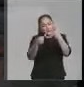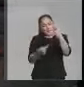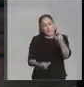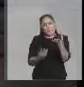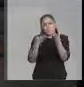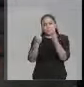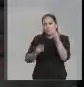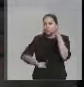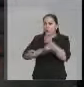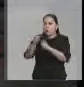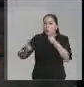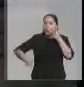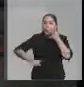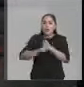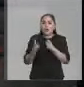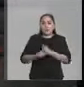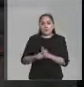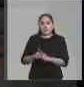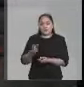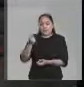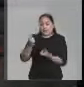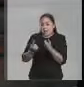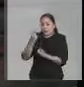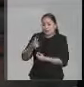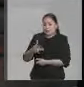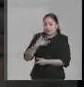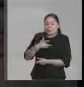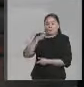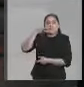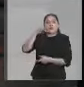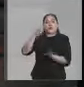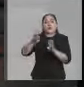de los que más nos han indignado, como las